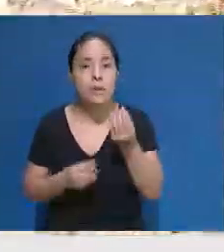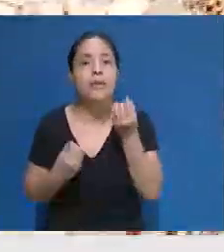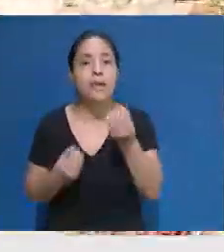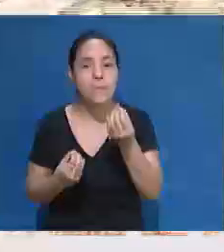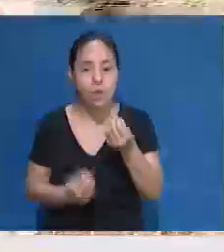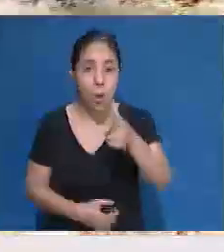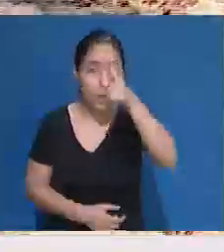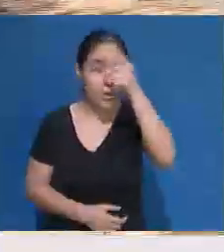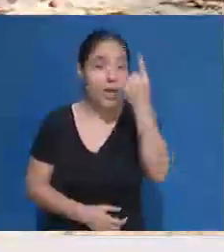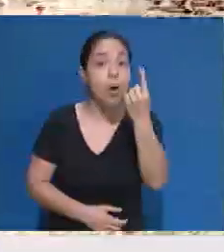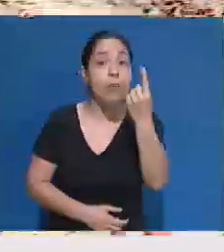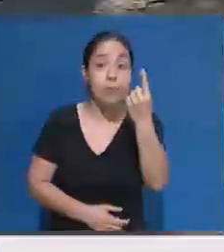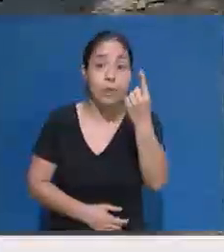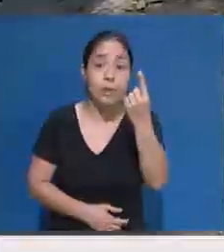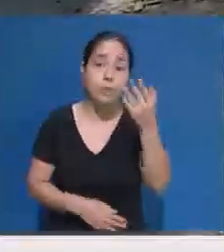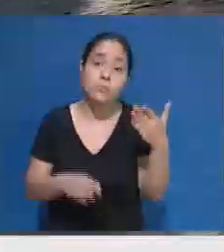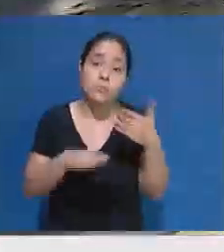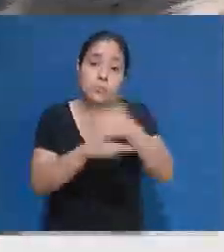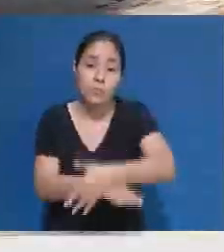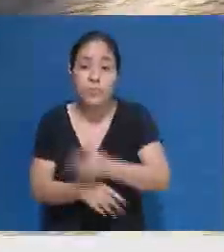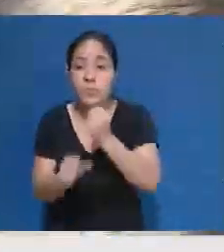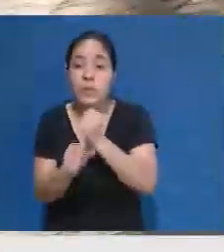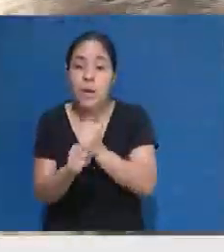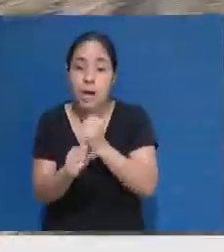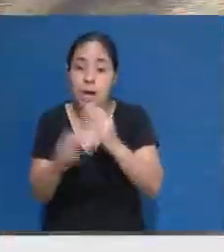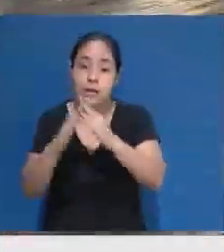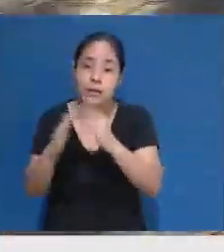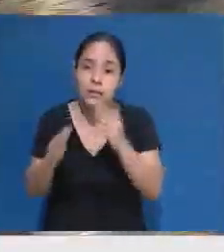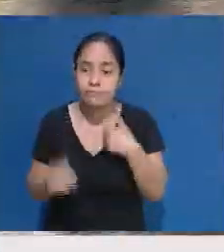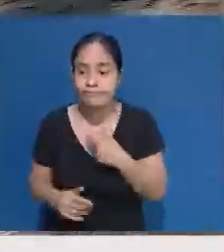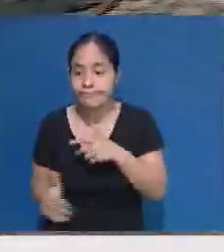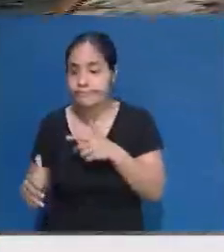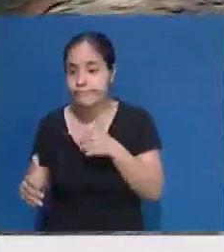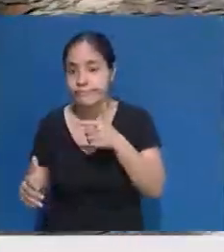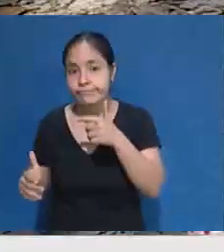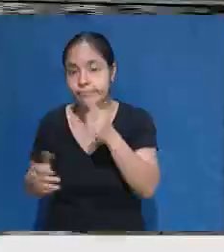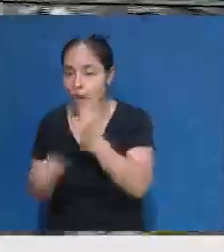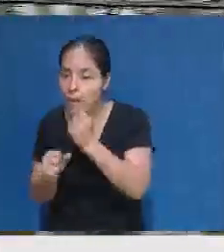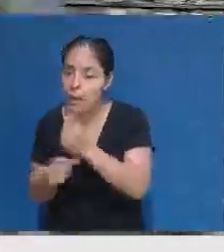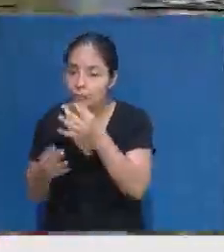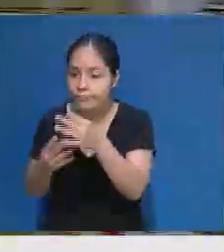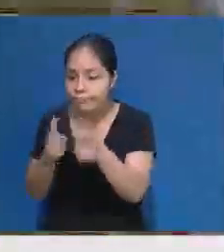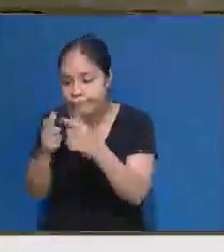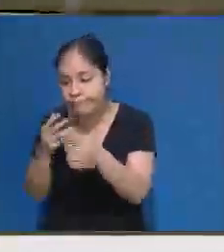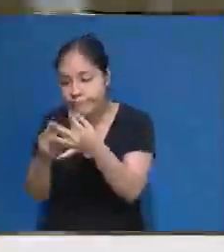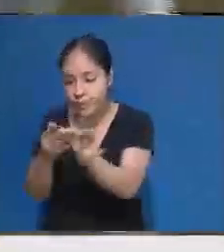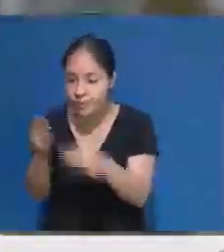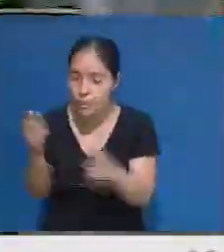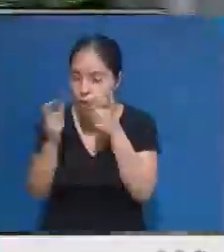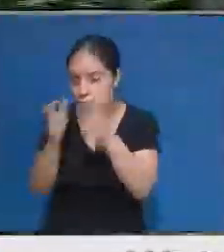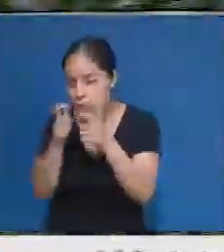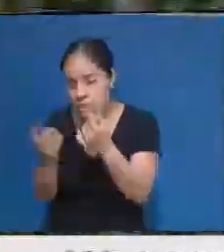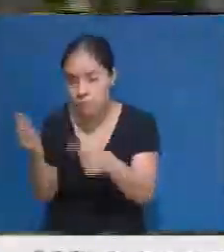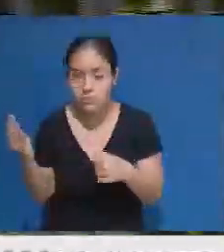los policías que había participado de este operativo, en pleno procedimiento, habría